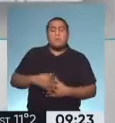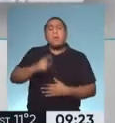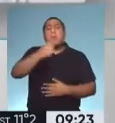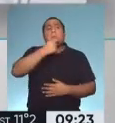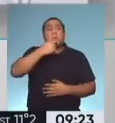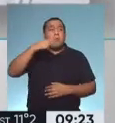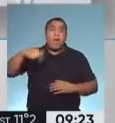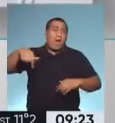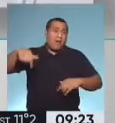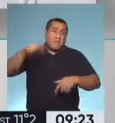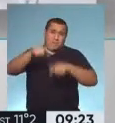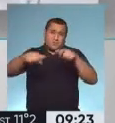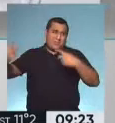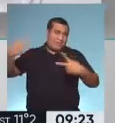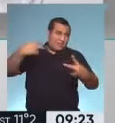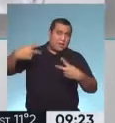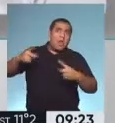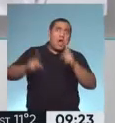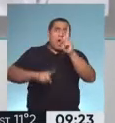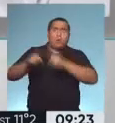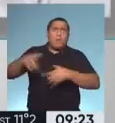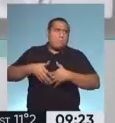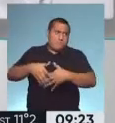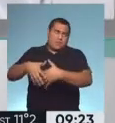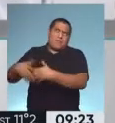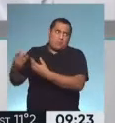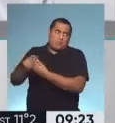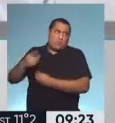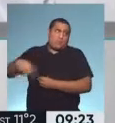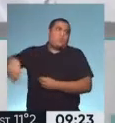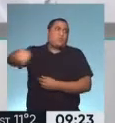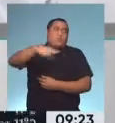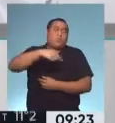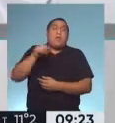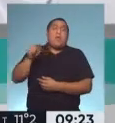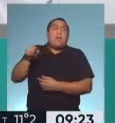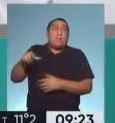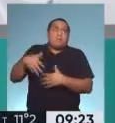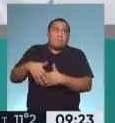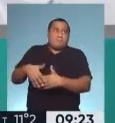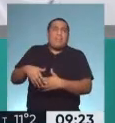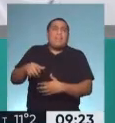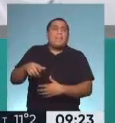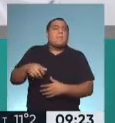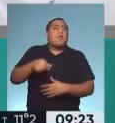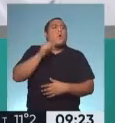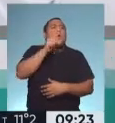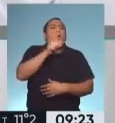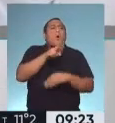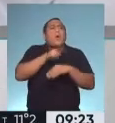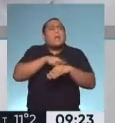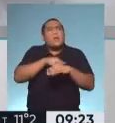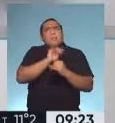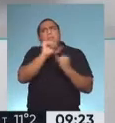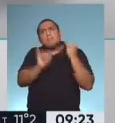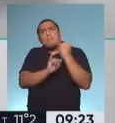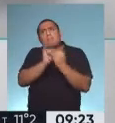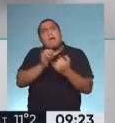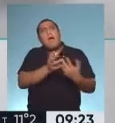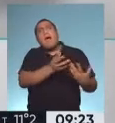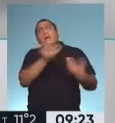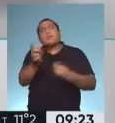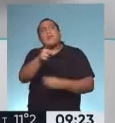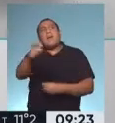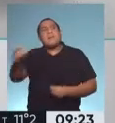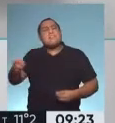tantas mujeres embarazadas que en este momento están atravesando ese proceso pues sería la recomendación que le podrías